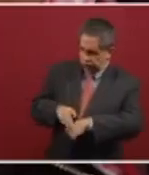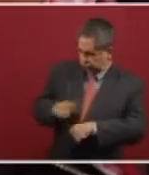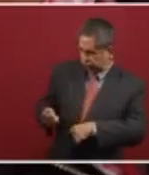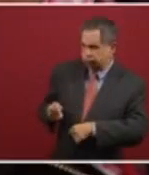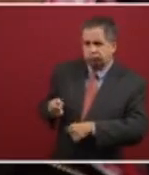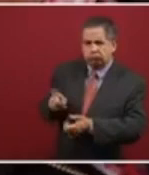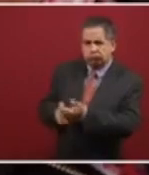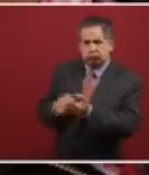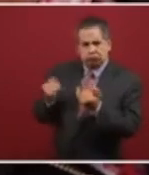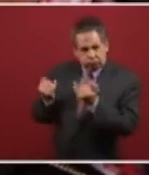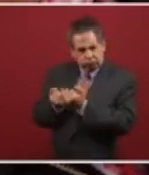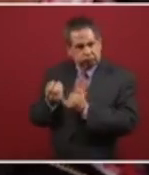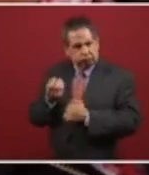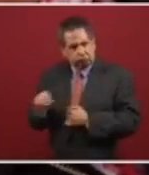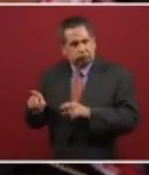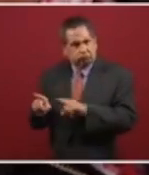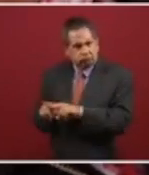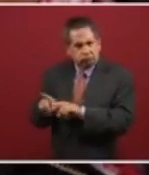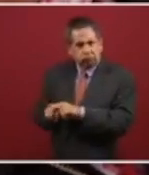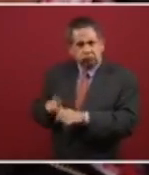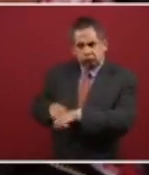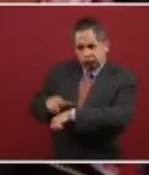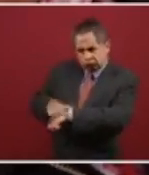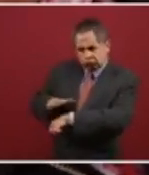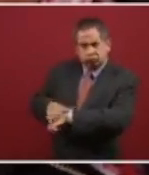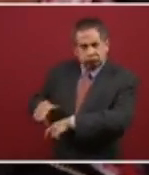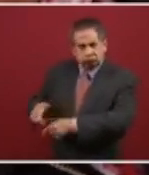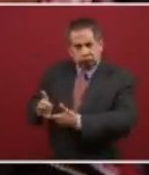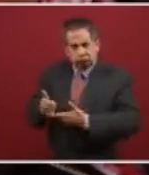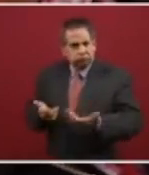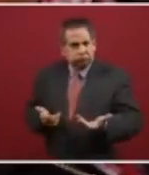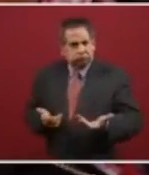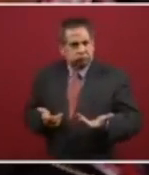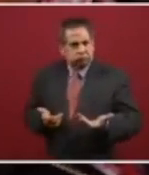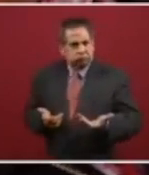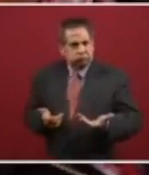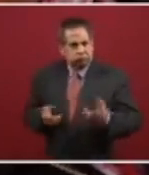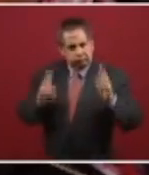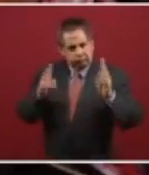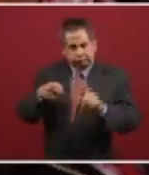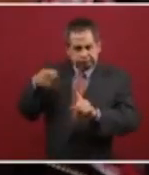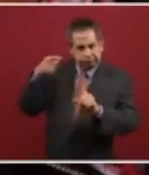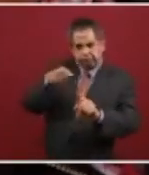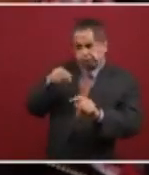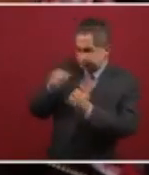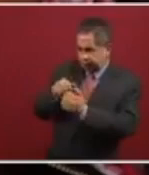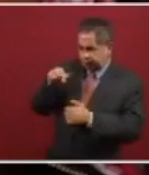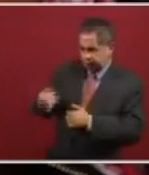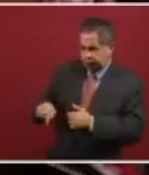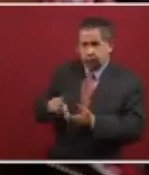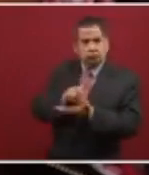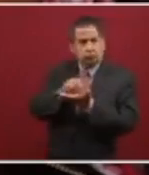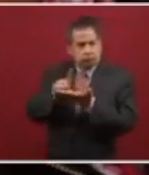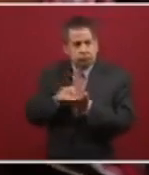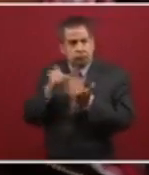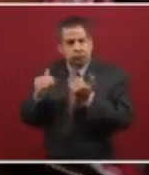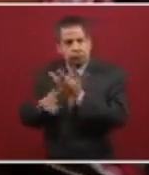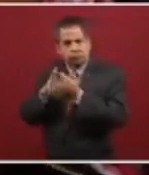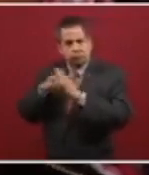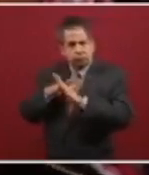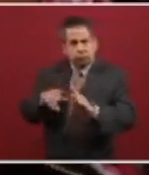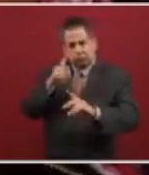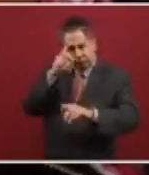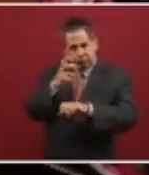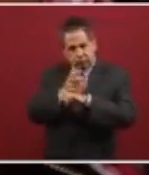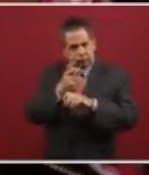también una gran parte, y bueno, tratar los dos temas directamente, droga y migración a Estados